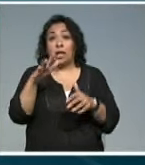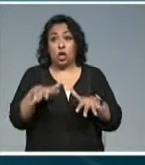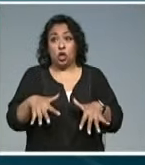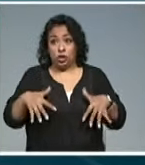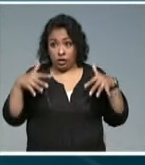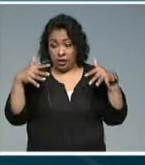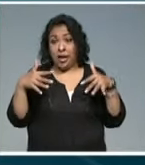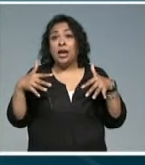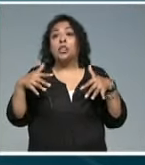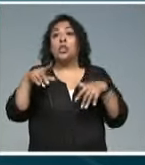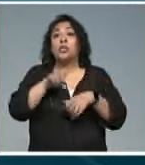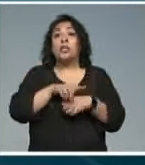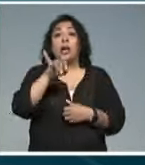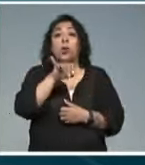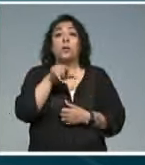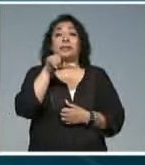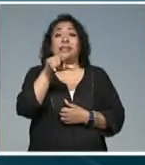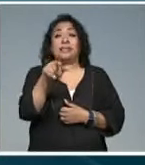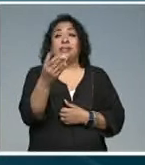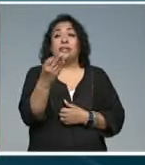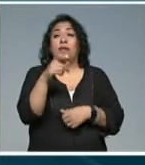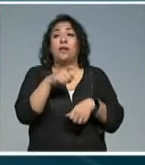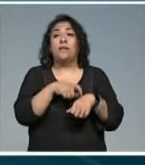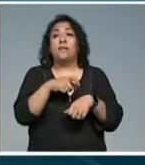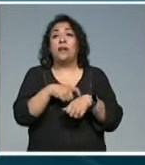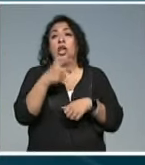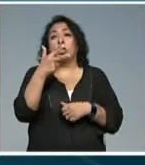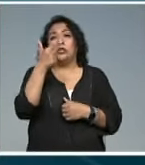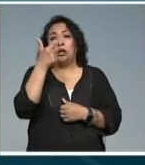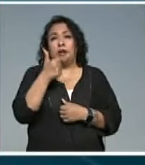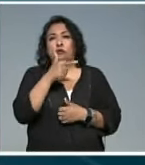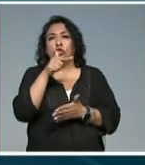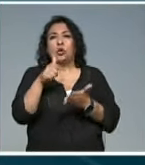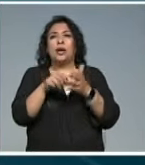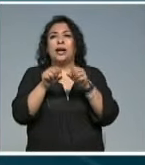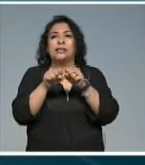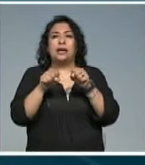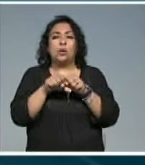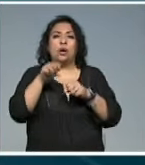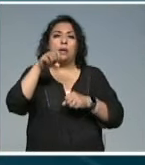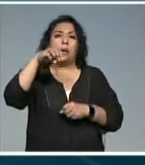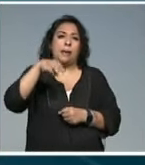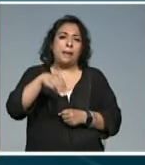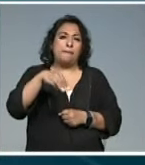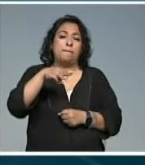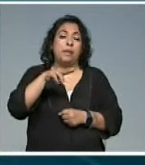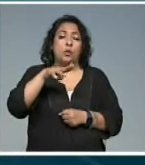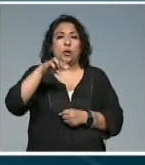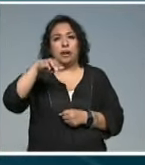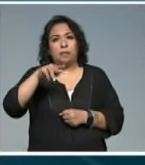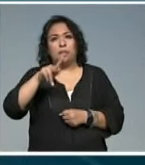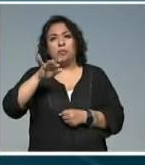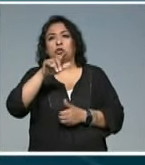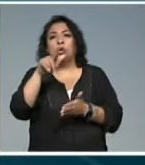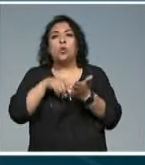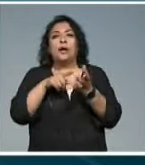concierto se llevará a cabo el jueves 17 de febrero a las 20 horas en la Sala Manuel M. Ponce del Palacio de Bellas